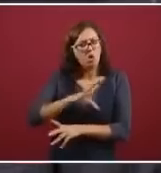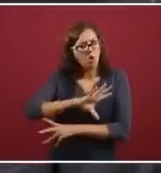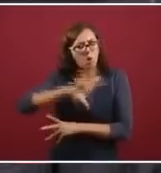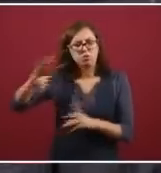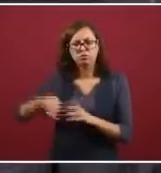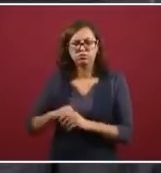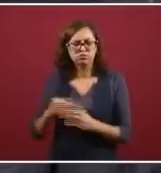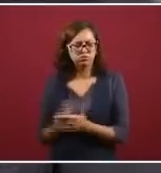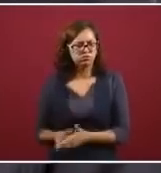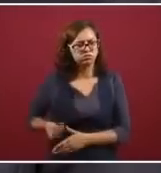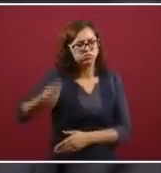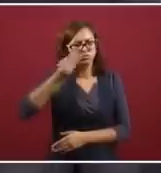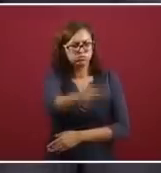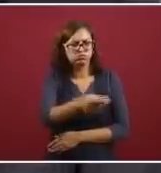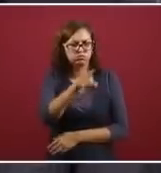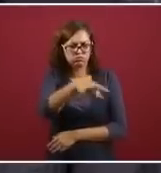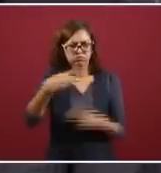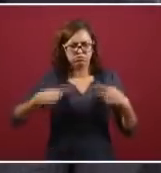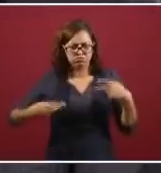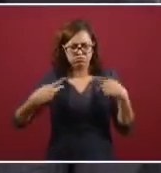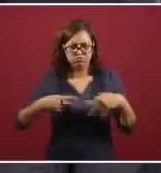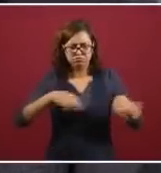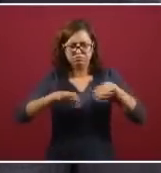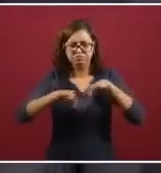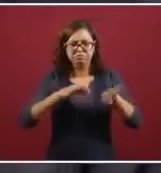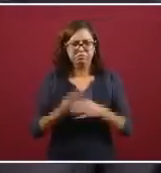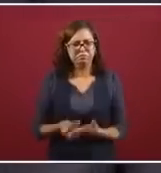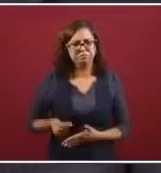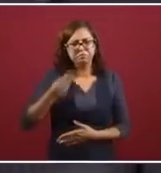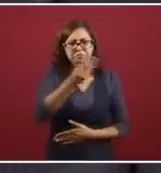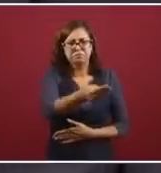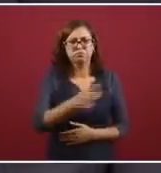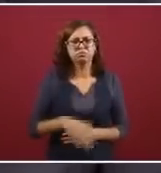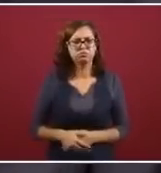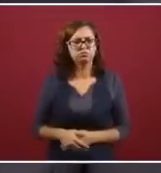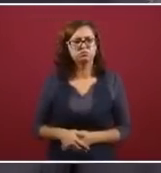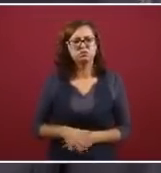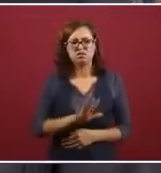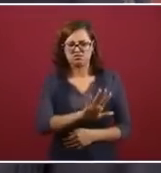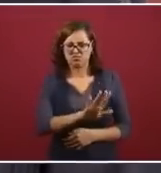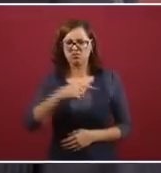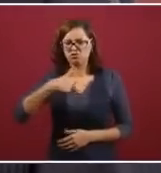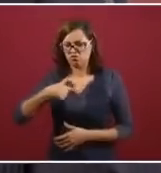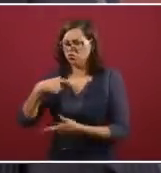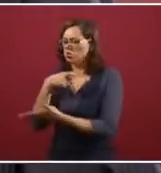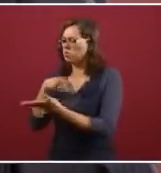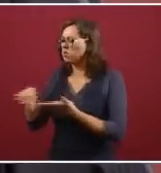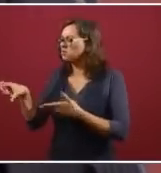al trabajador? ¿Por qué el gobierno va a comprar